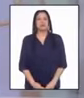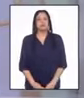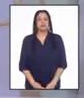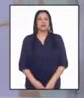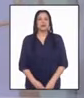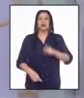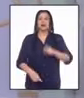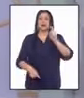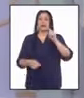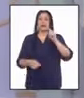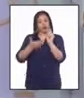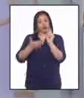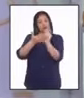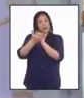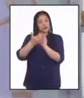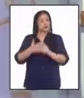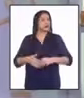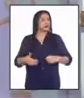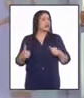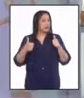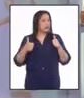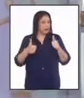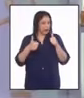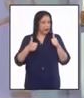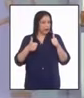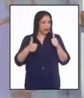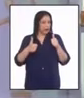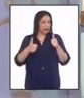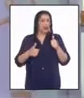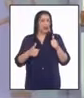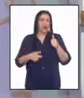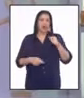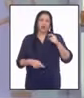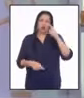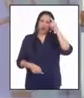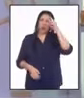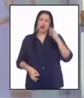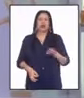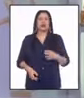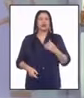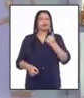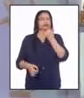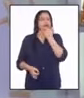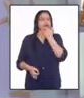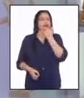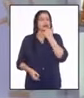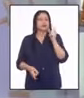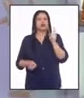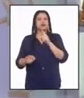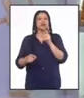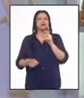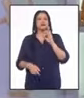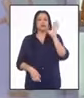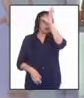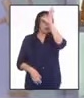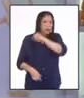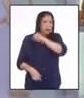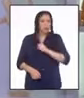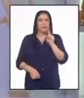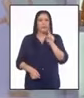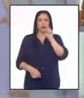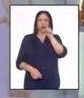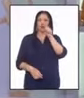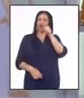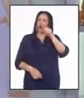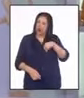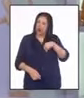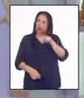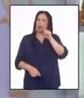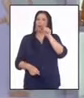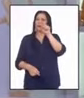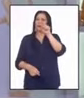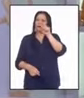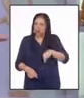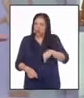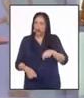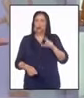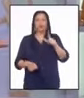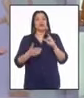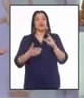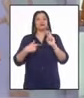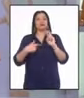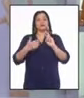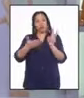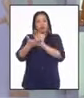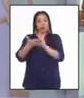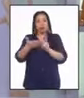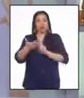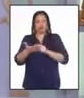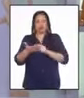Hay que escribir de manera correcta. Yo creo que el error más común es no colocar los signos de puntuación de manera adecuada. Y leer un texto así es